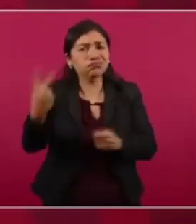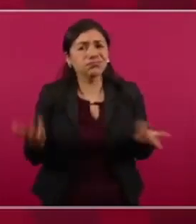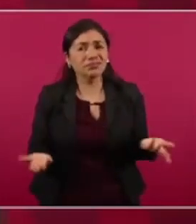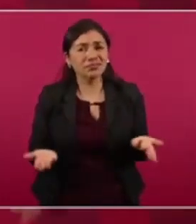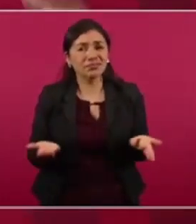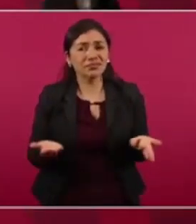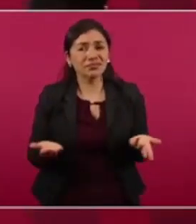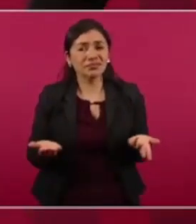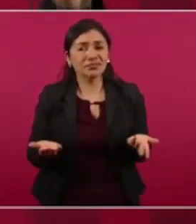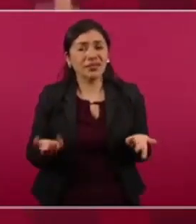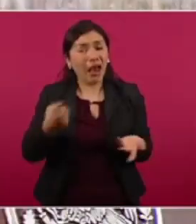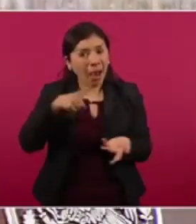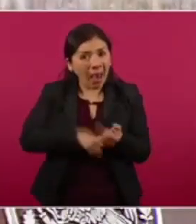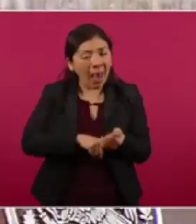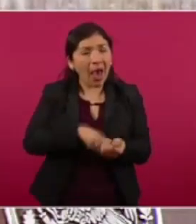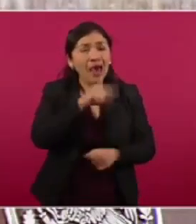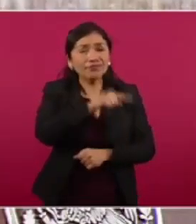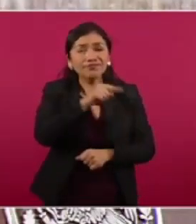Están perdiendo